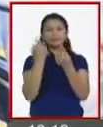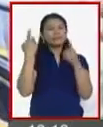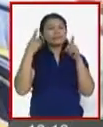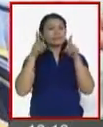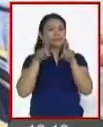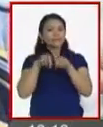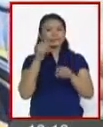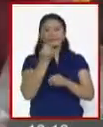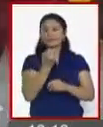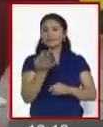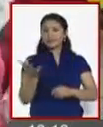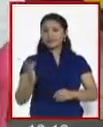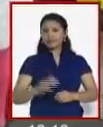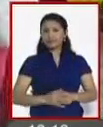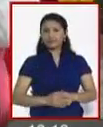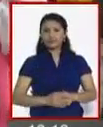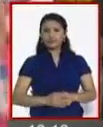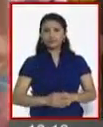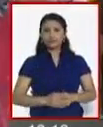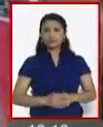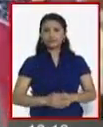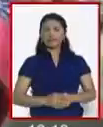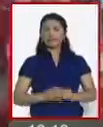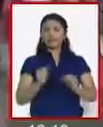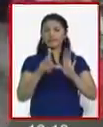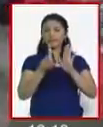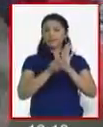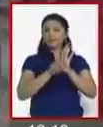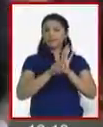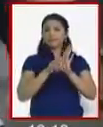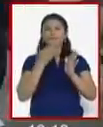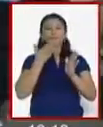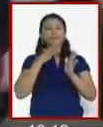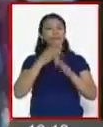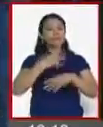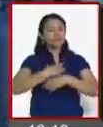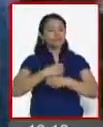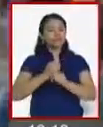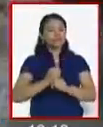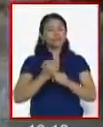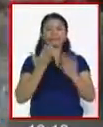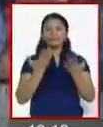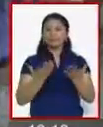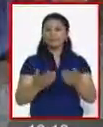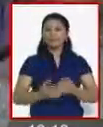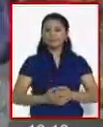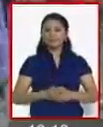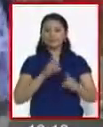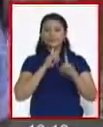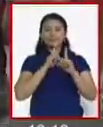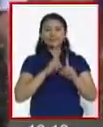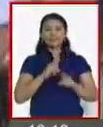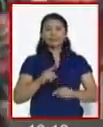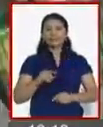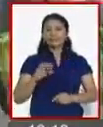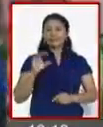consensuar cualquier situación que haya. Esta ley está mal hecha, porque hay la